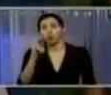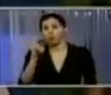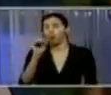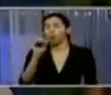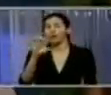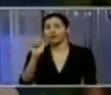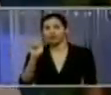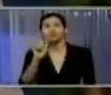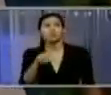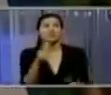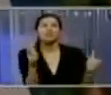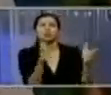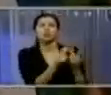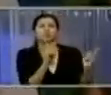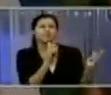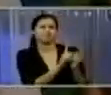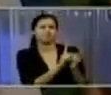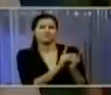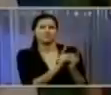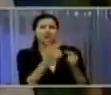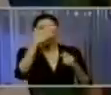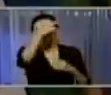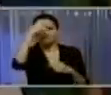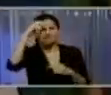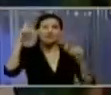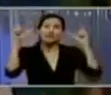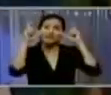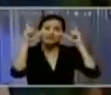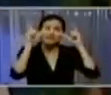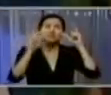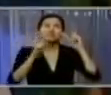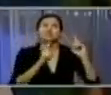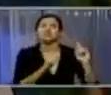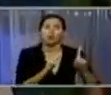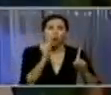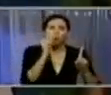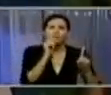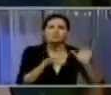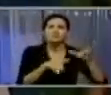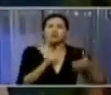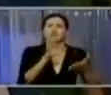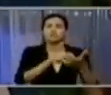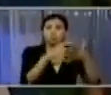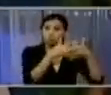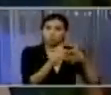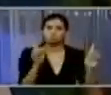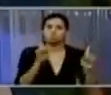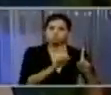la canciller Delcy Rodríguez y el secretario de Estado John Kerry. Creo que fue positivo.